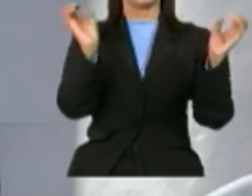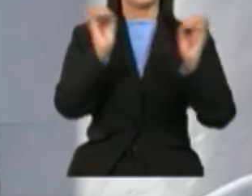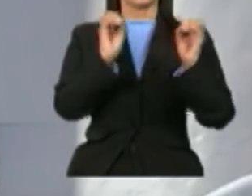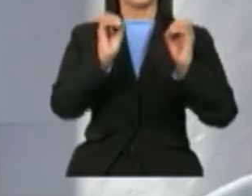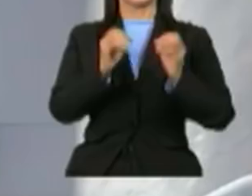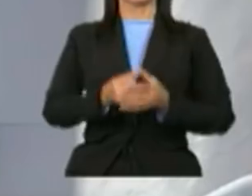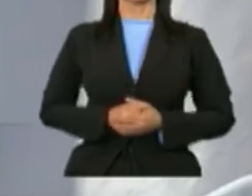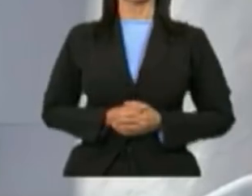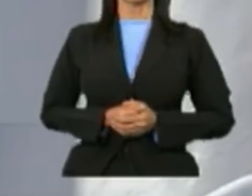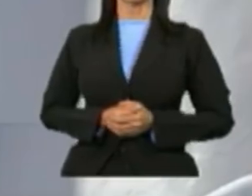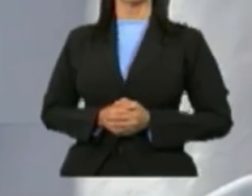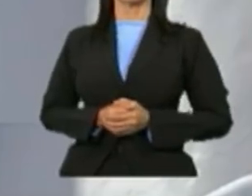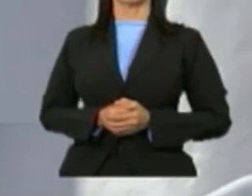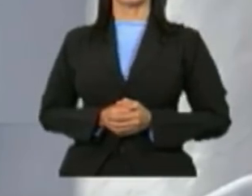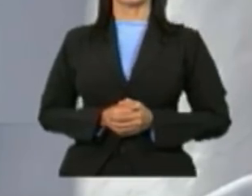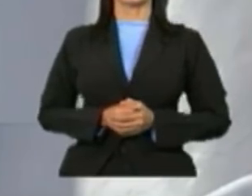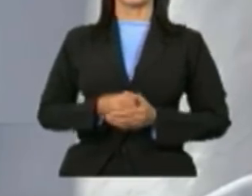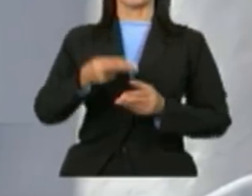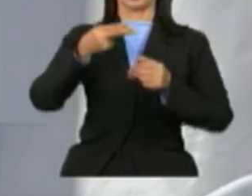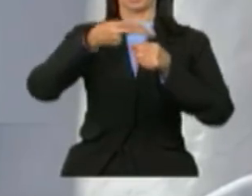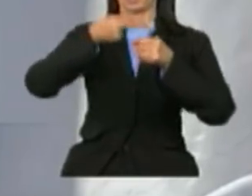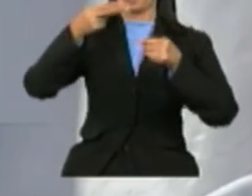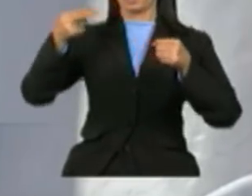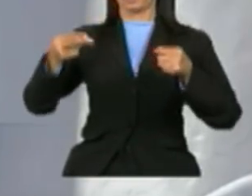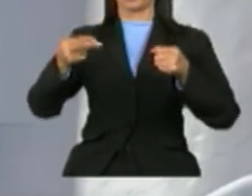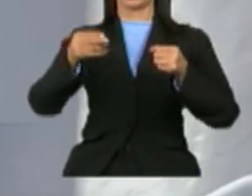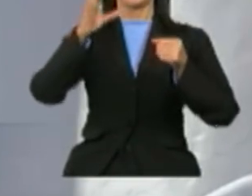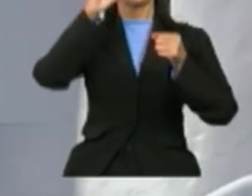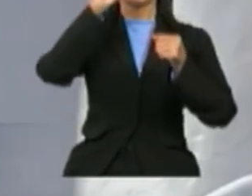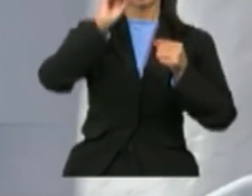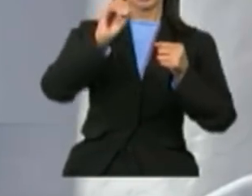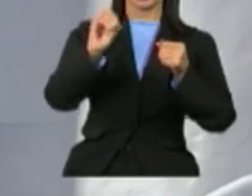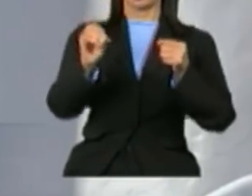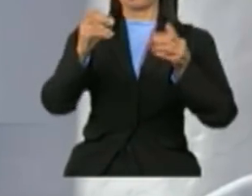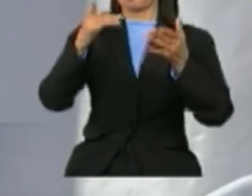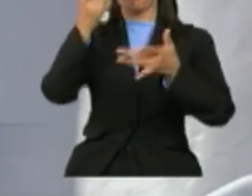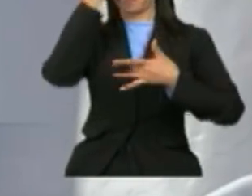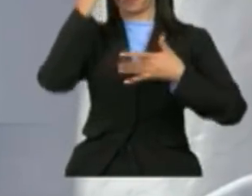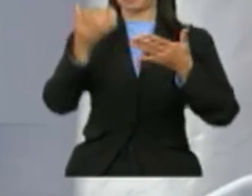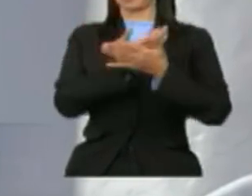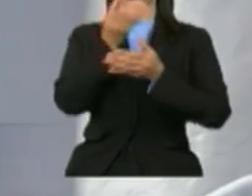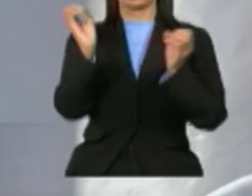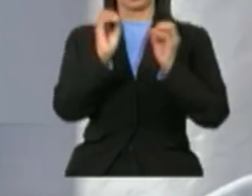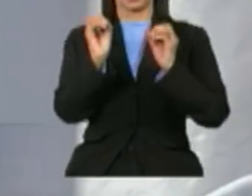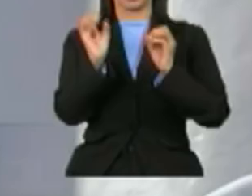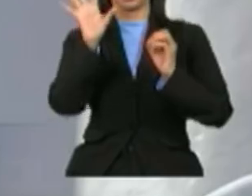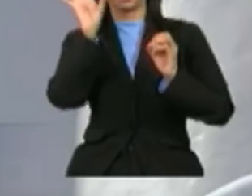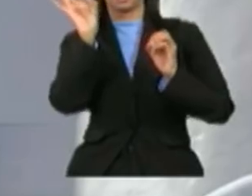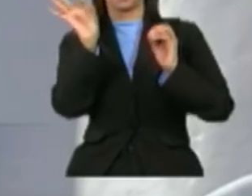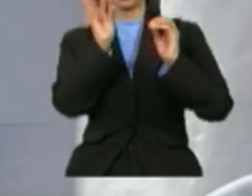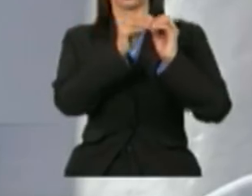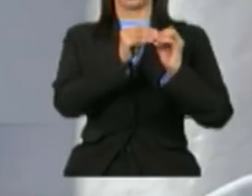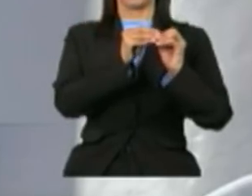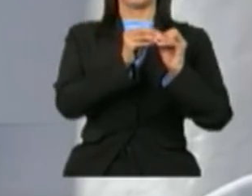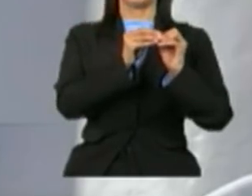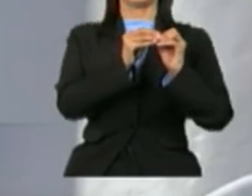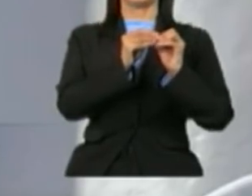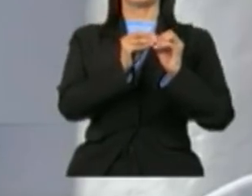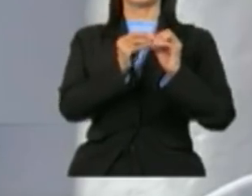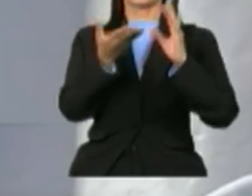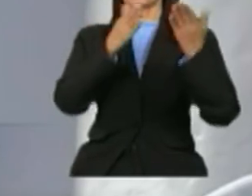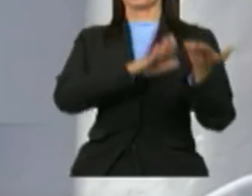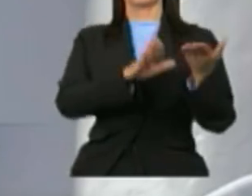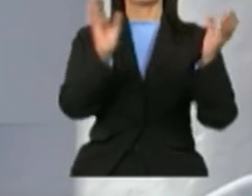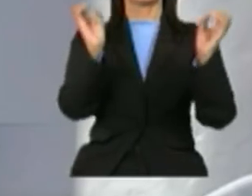fallecimientos. Hato Mayor, 0 casos nuevos, 9 acumulados,